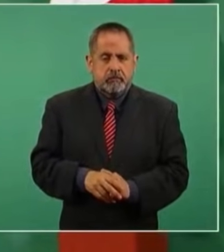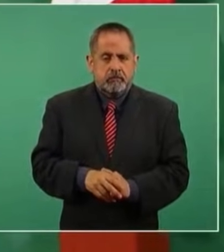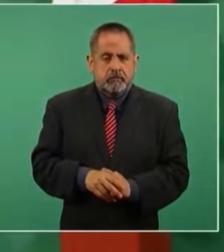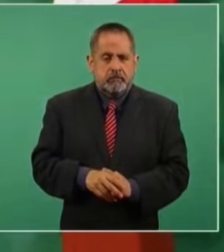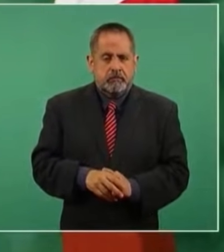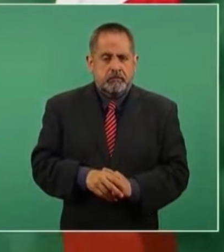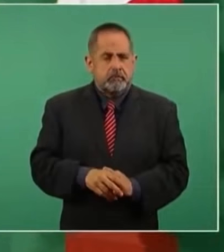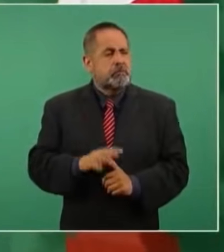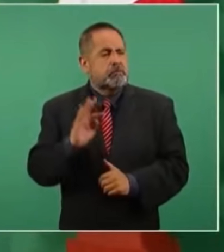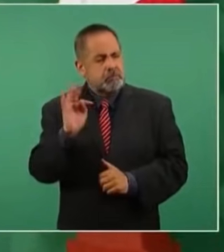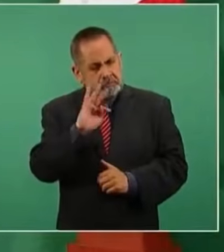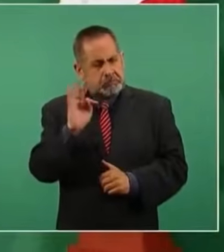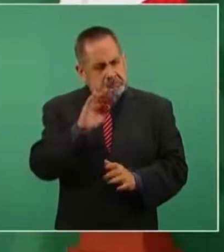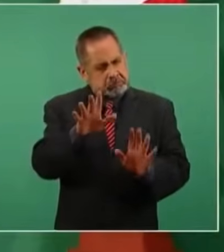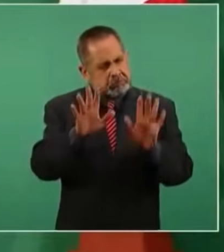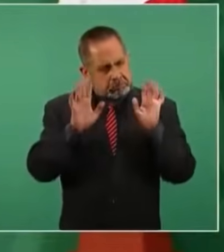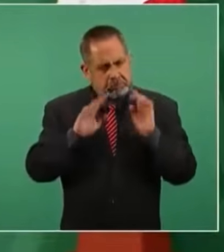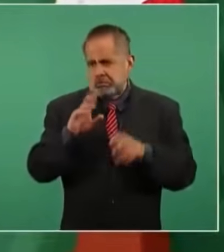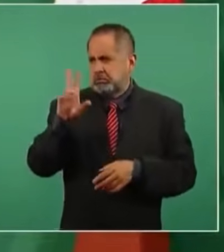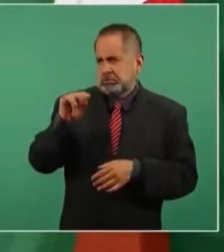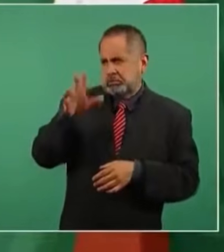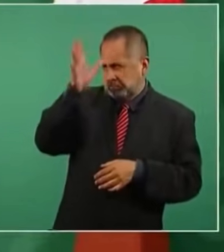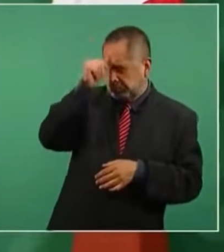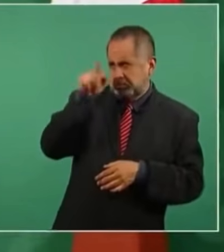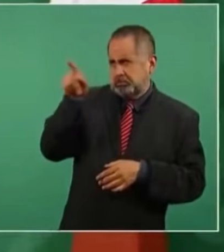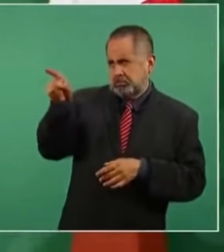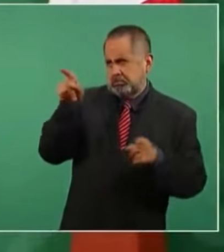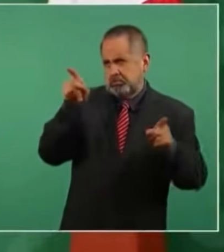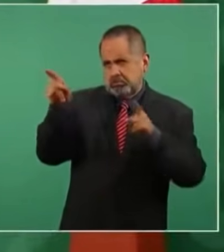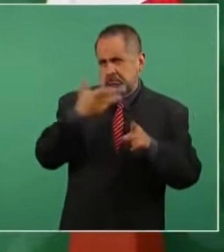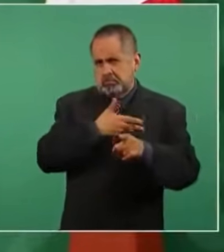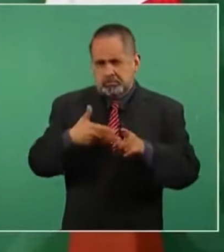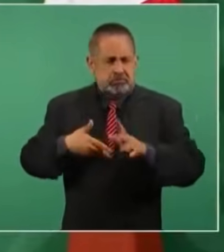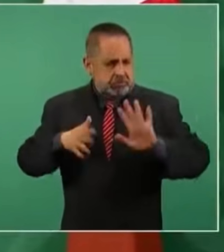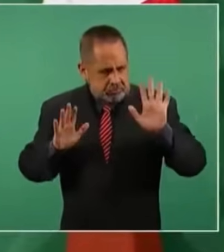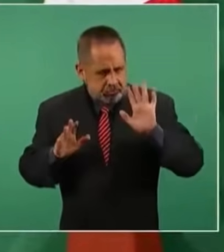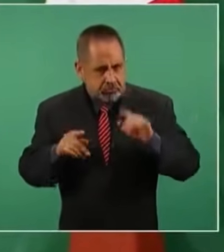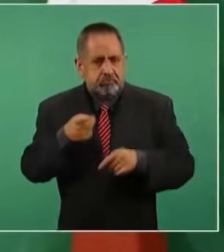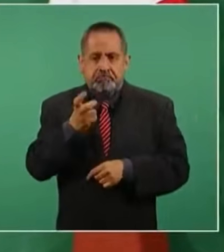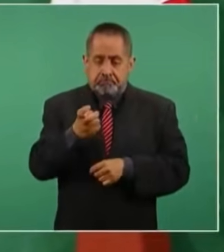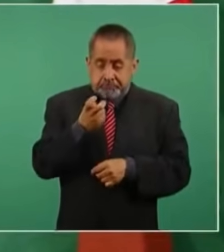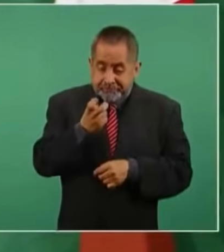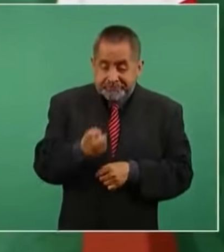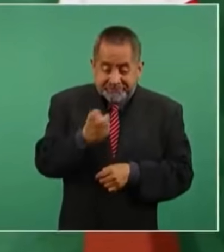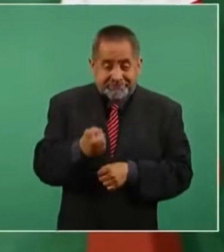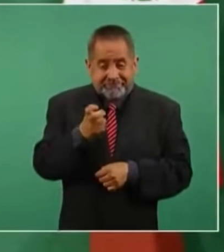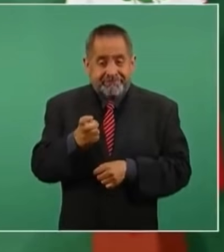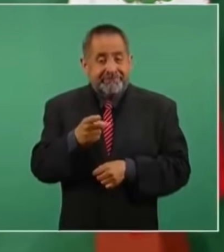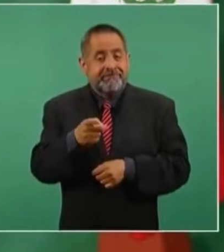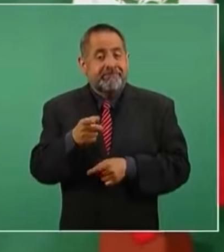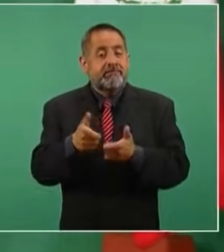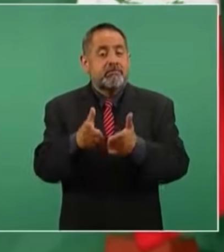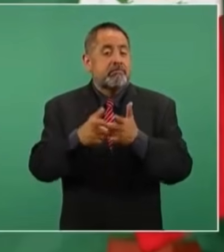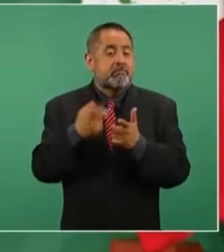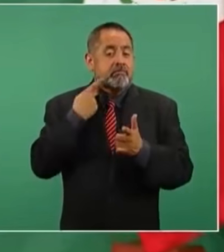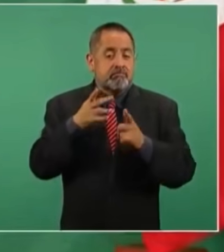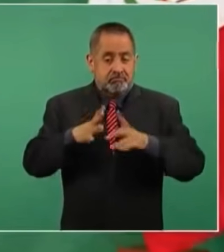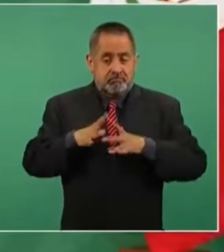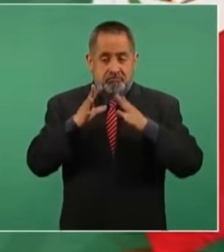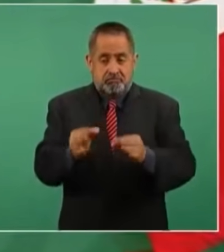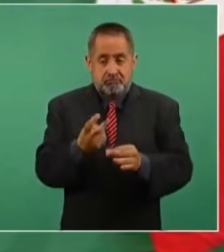puede uno no estar de acuerdo, pero ese es el origen de ese partido: